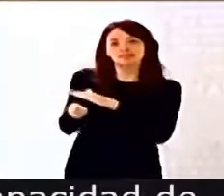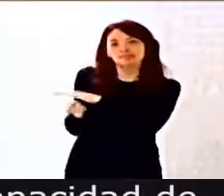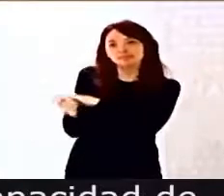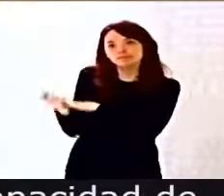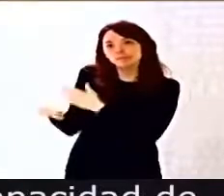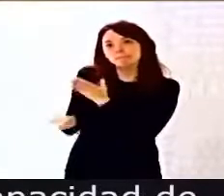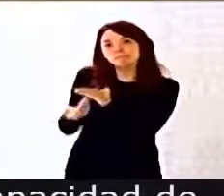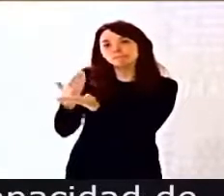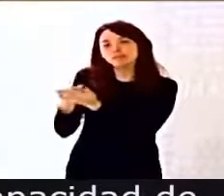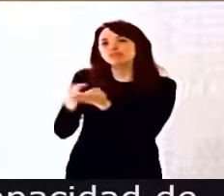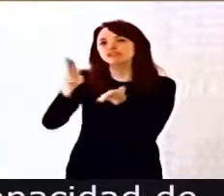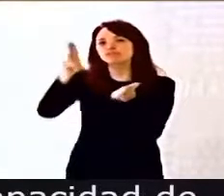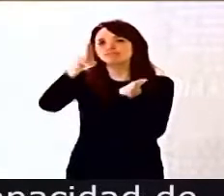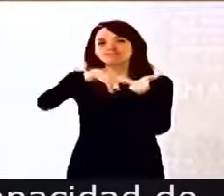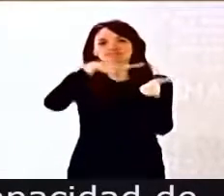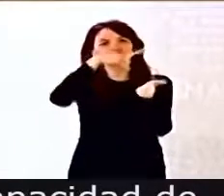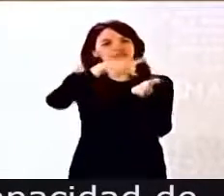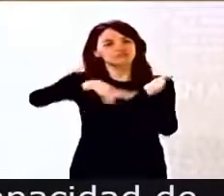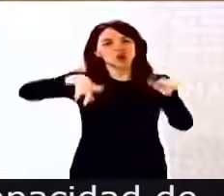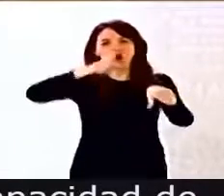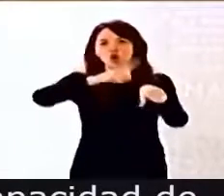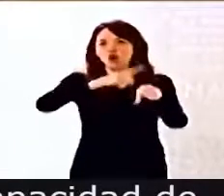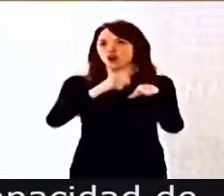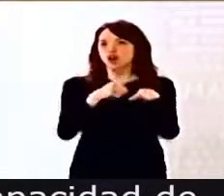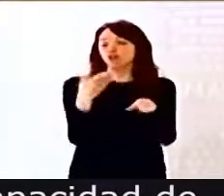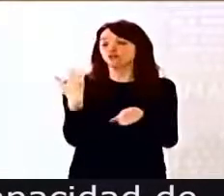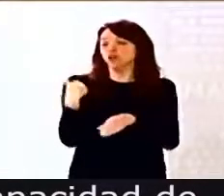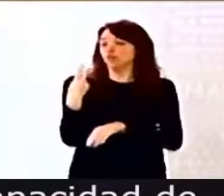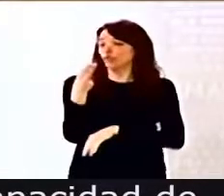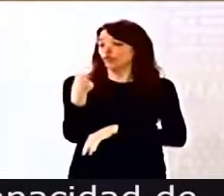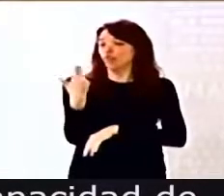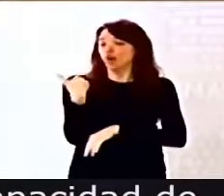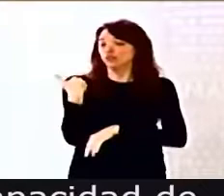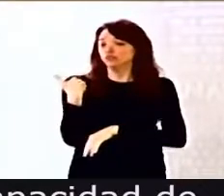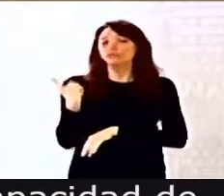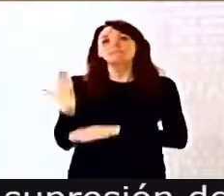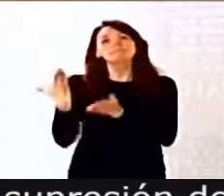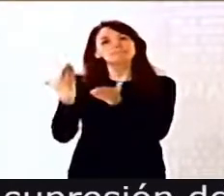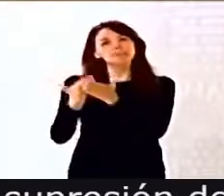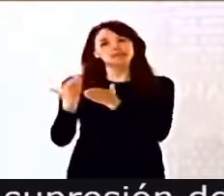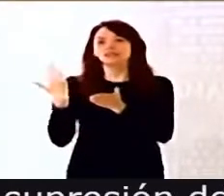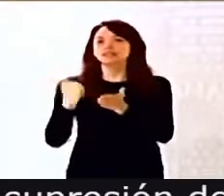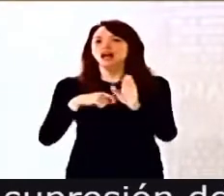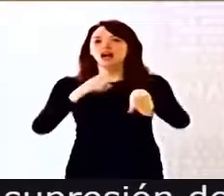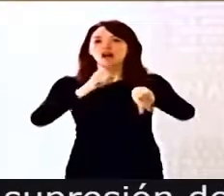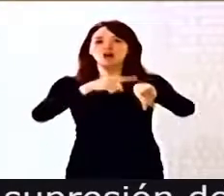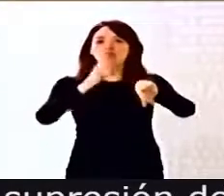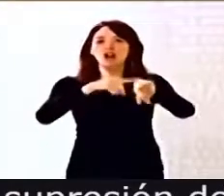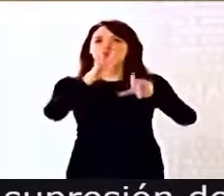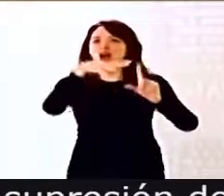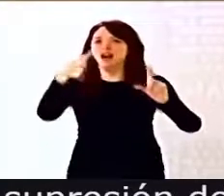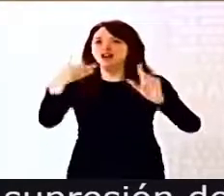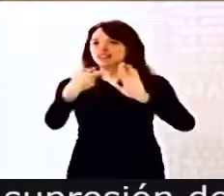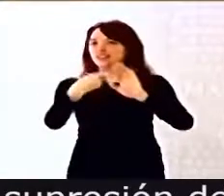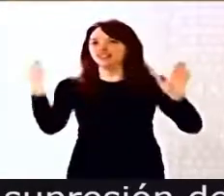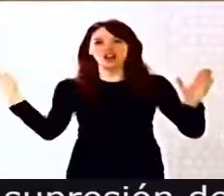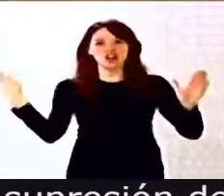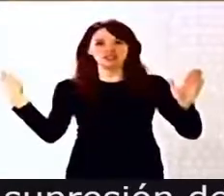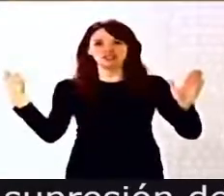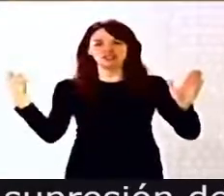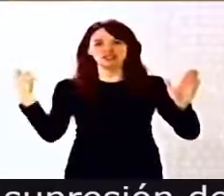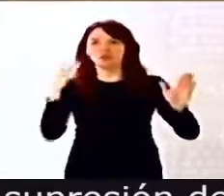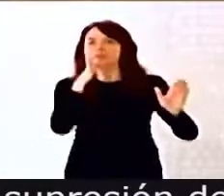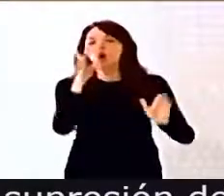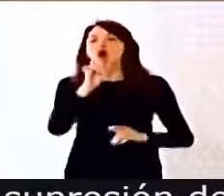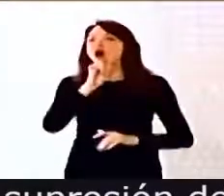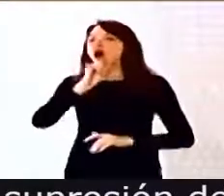supresión desde hace, creo que un par de días, estaba solicitada la supresión de las franjas horarias en una comunicación